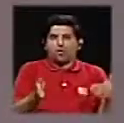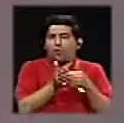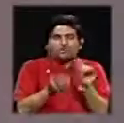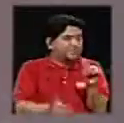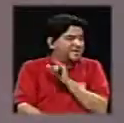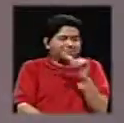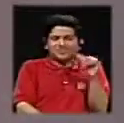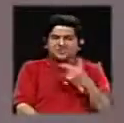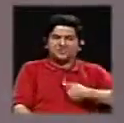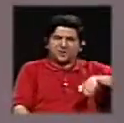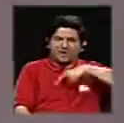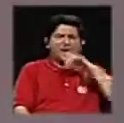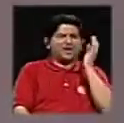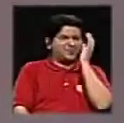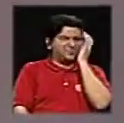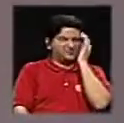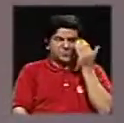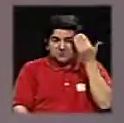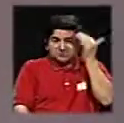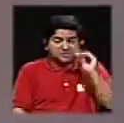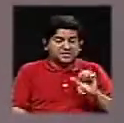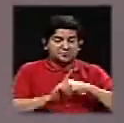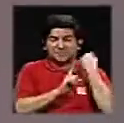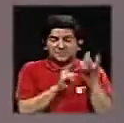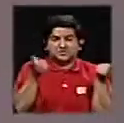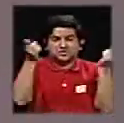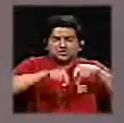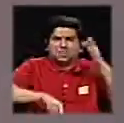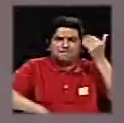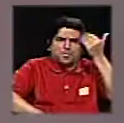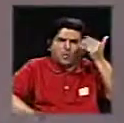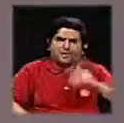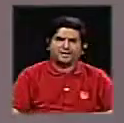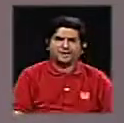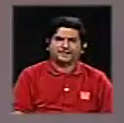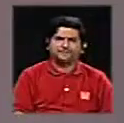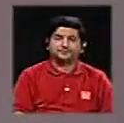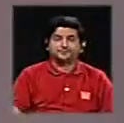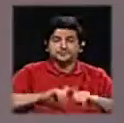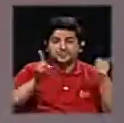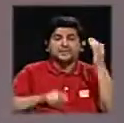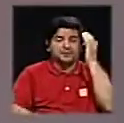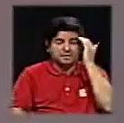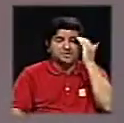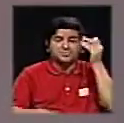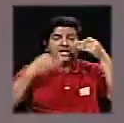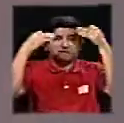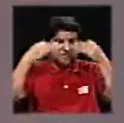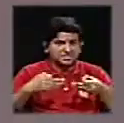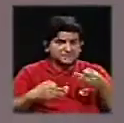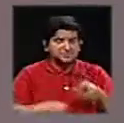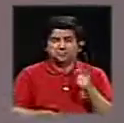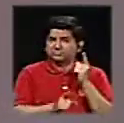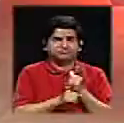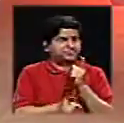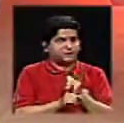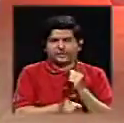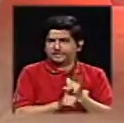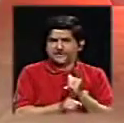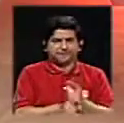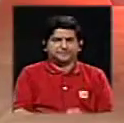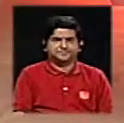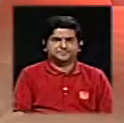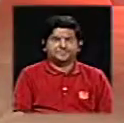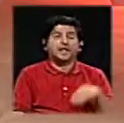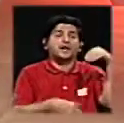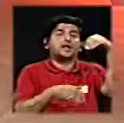mismo, ¿verdad? Nosotros nos preocupa, no sabemos por qué ocurren esas cosas, pero sí sabemos que las decisiones no son las más acertadas. En